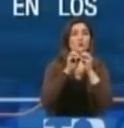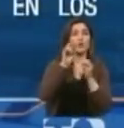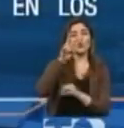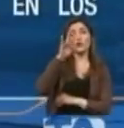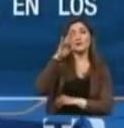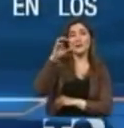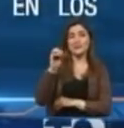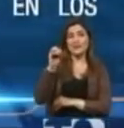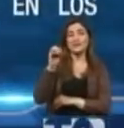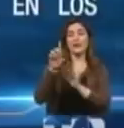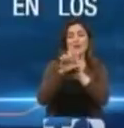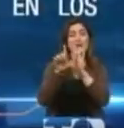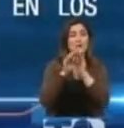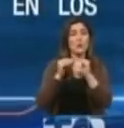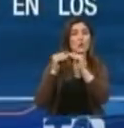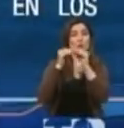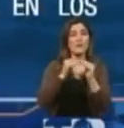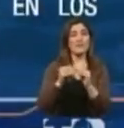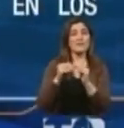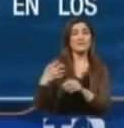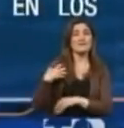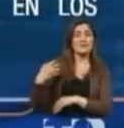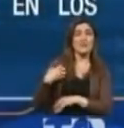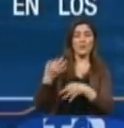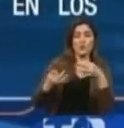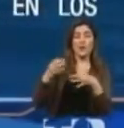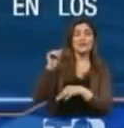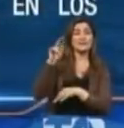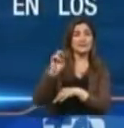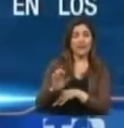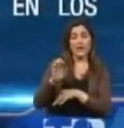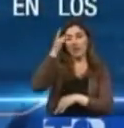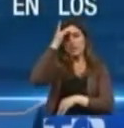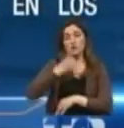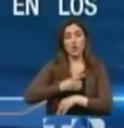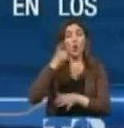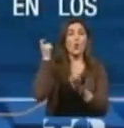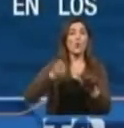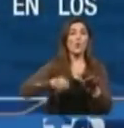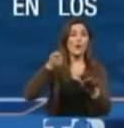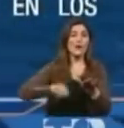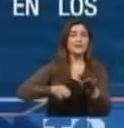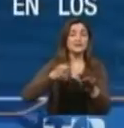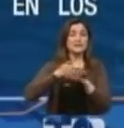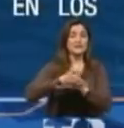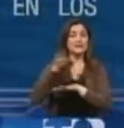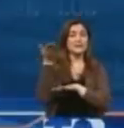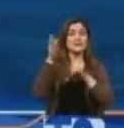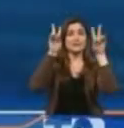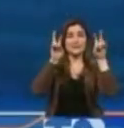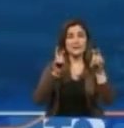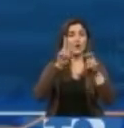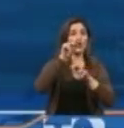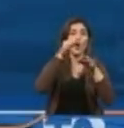270 del Código de la Democracia, la acción de queja se interpone ante el Tribunal Contencioso Electoral para la resolución del juez o jueza competente en los siguientes casos: